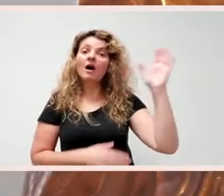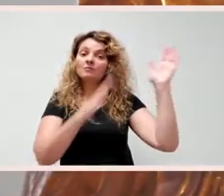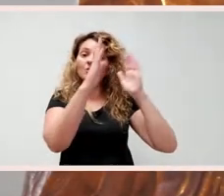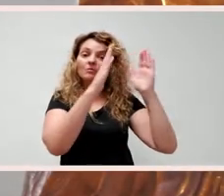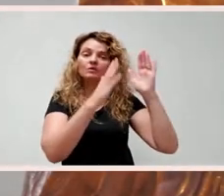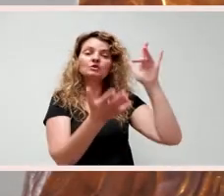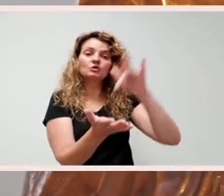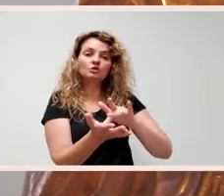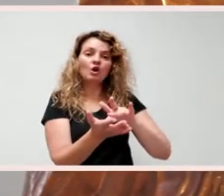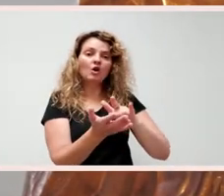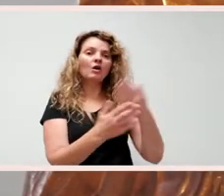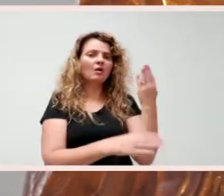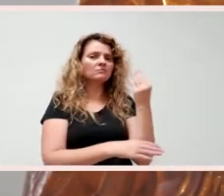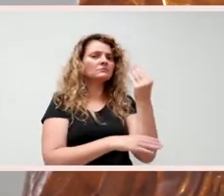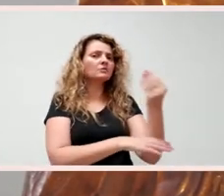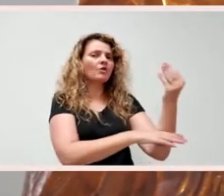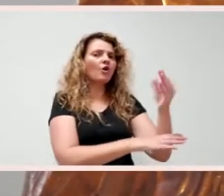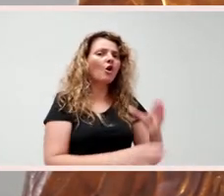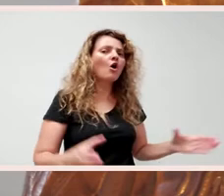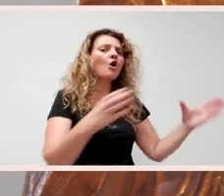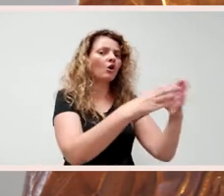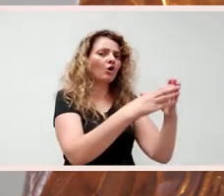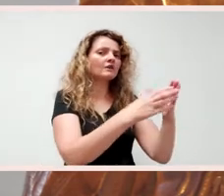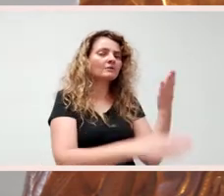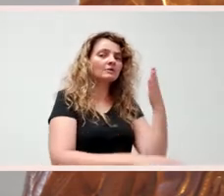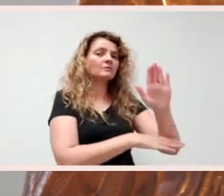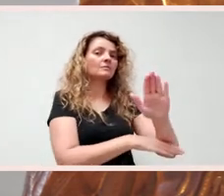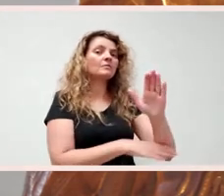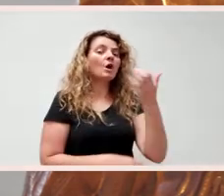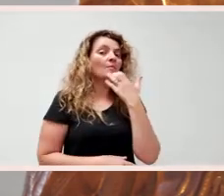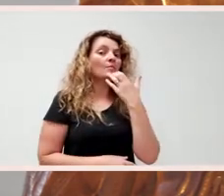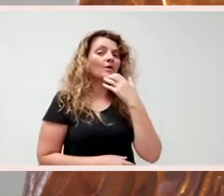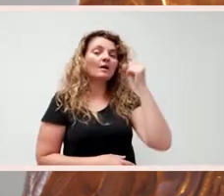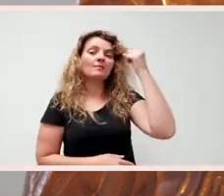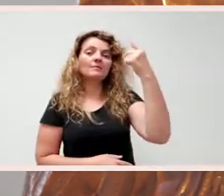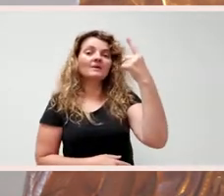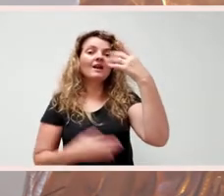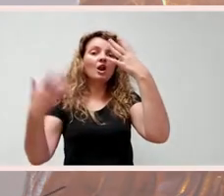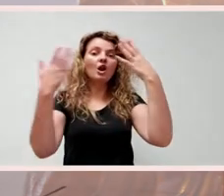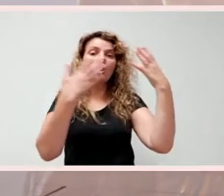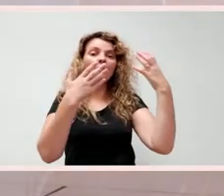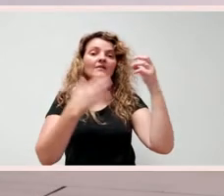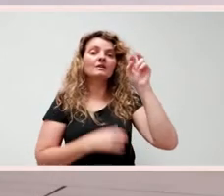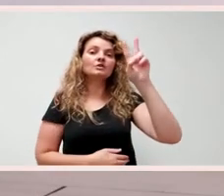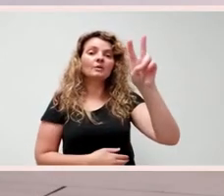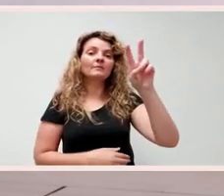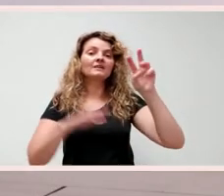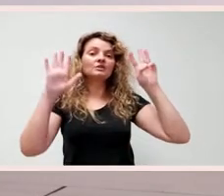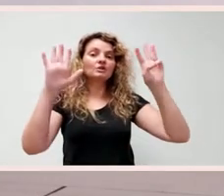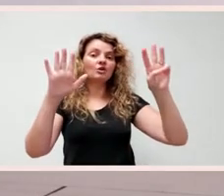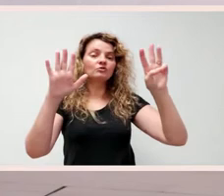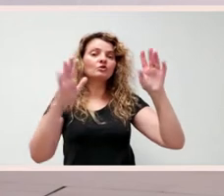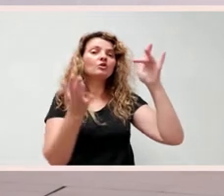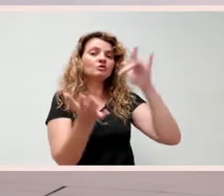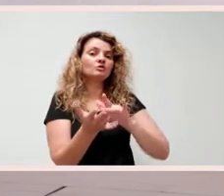lado. Nesta exposición tivo moi boa crítica. O período bélico, Uxío pillouno entre Madrid